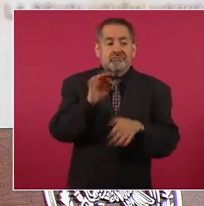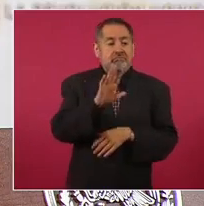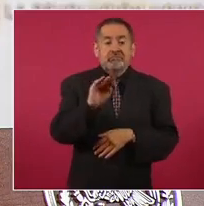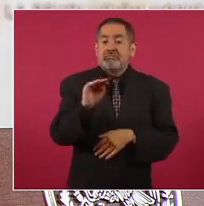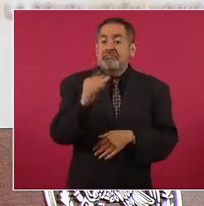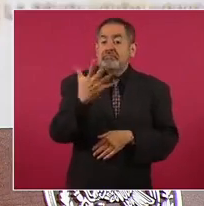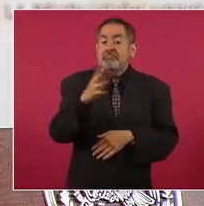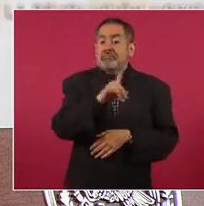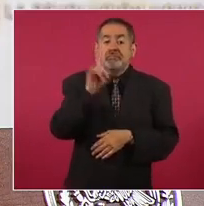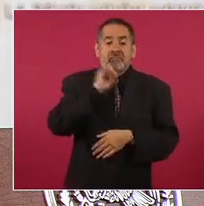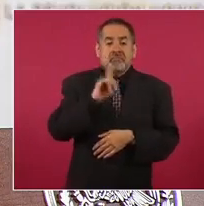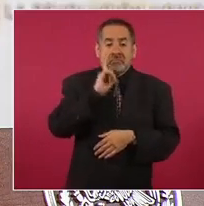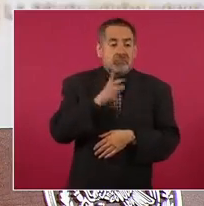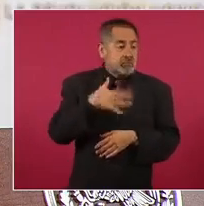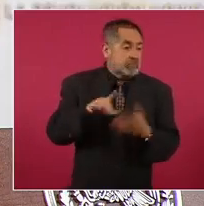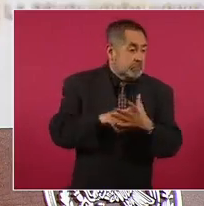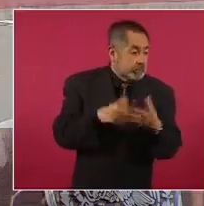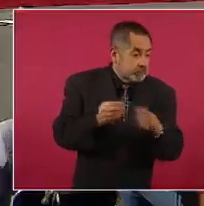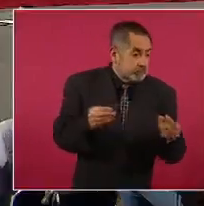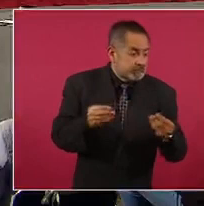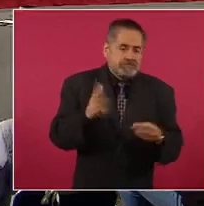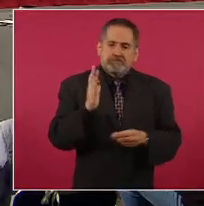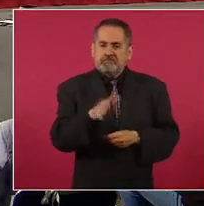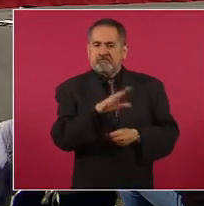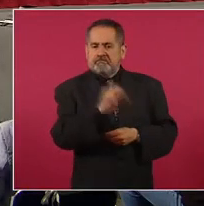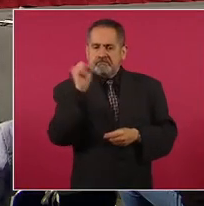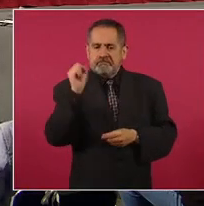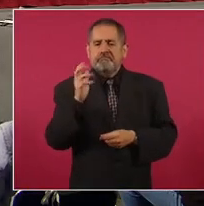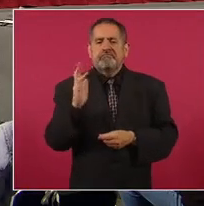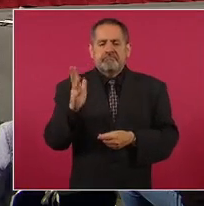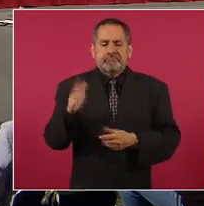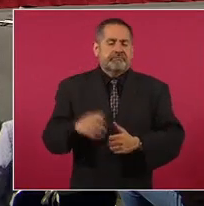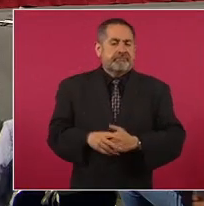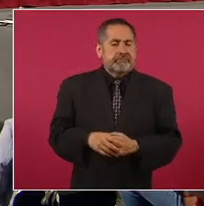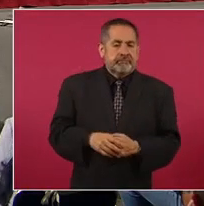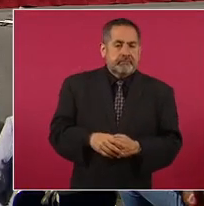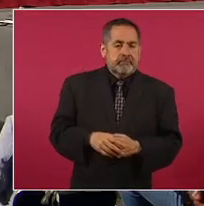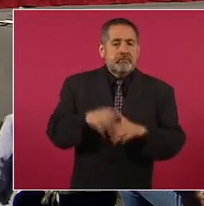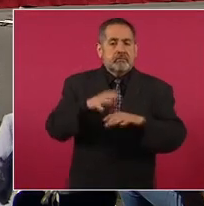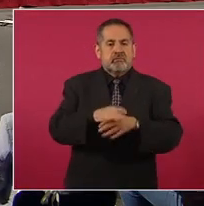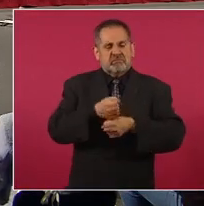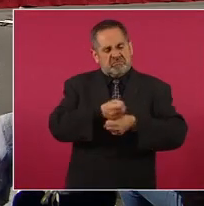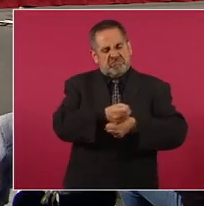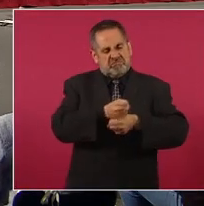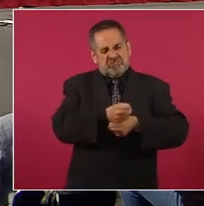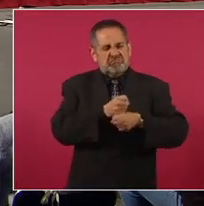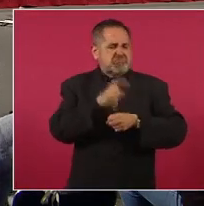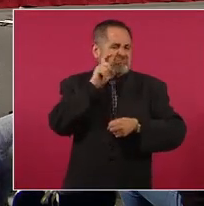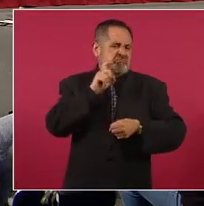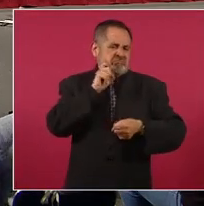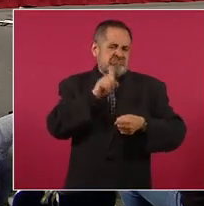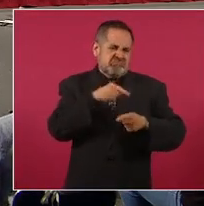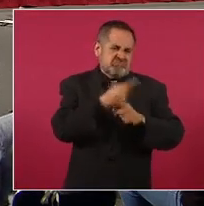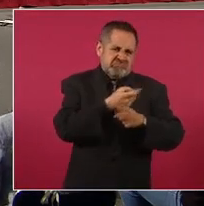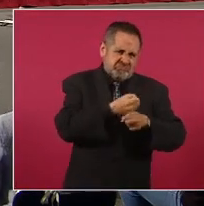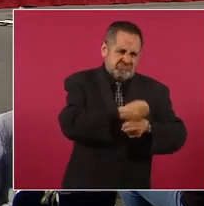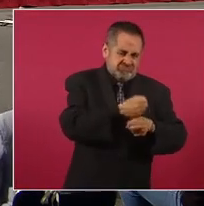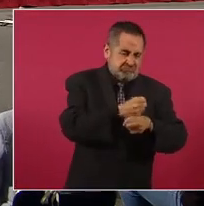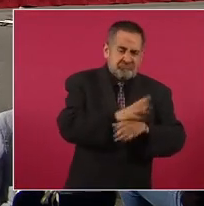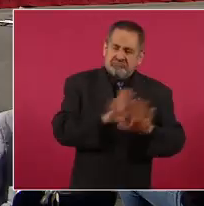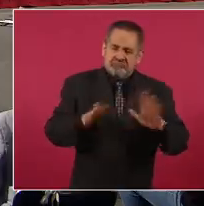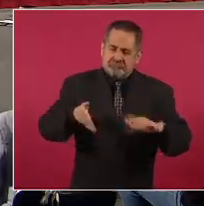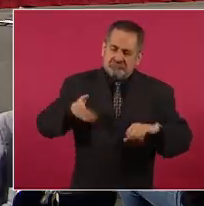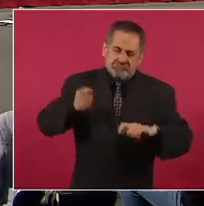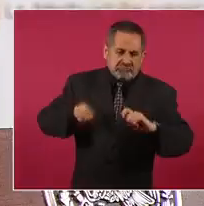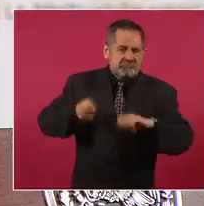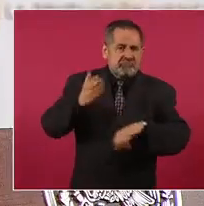habían sido reportadas como desaparecidas. En materia de tortura sexual, no solo se ha atendido la sentencia